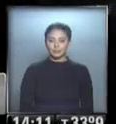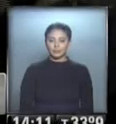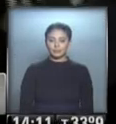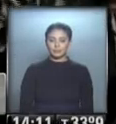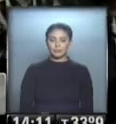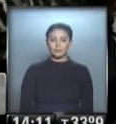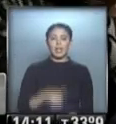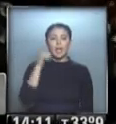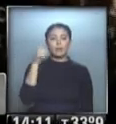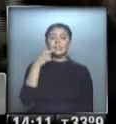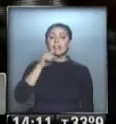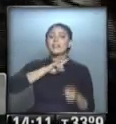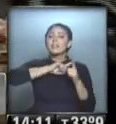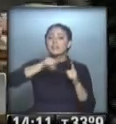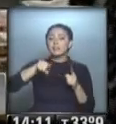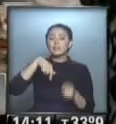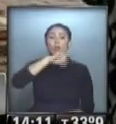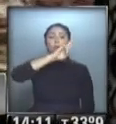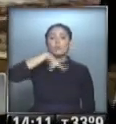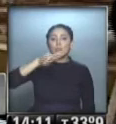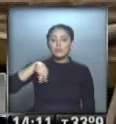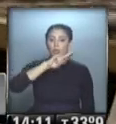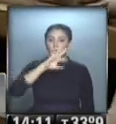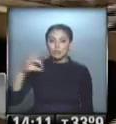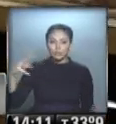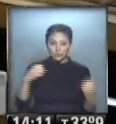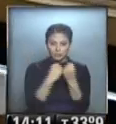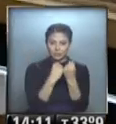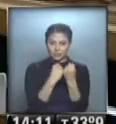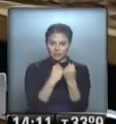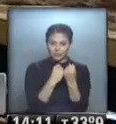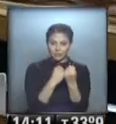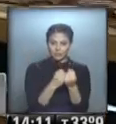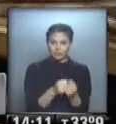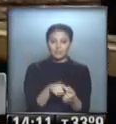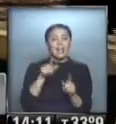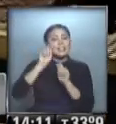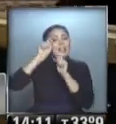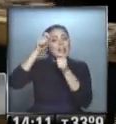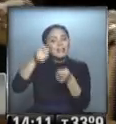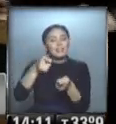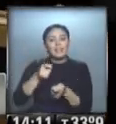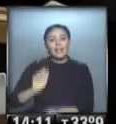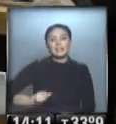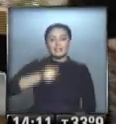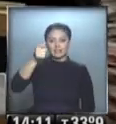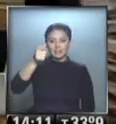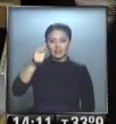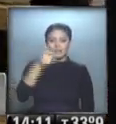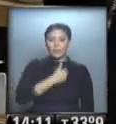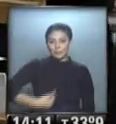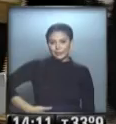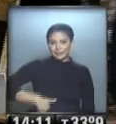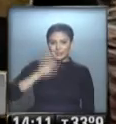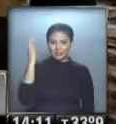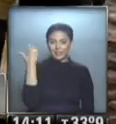En vivo entonces desde el Museo del Bicentenario, la entrega del sable que hace la Presidenta de la